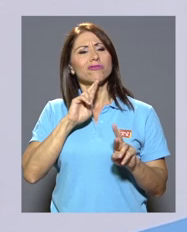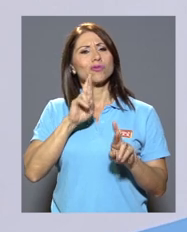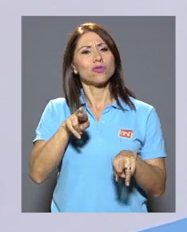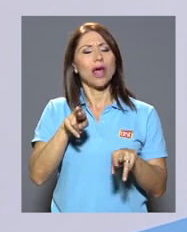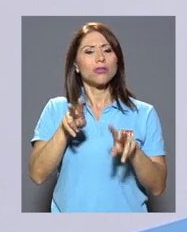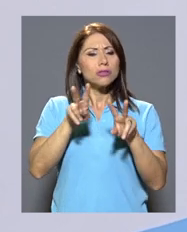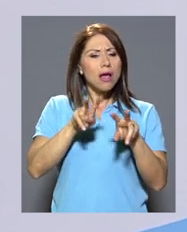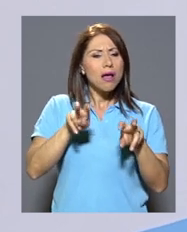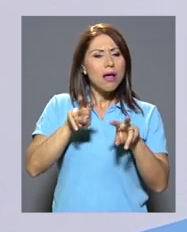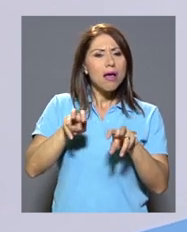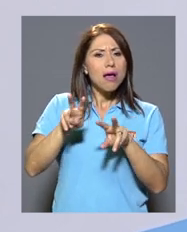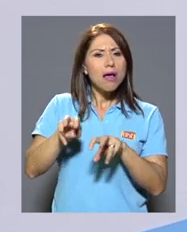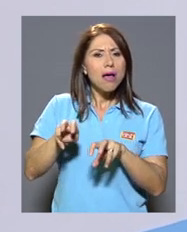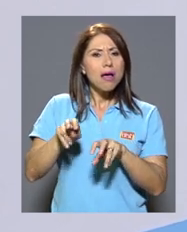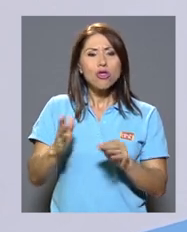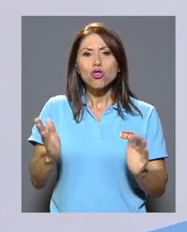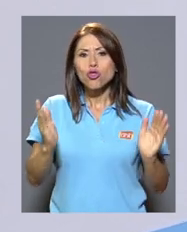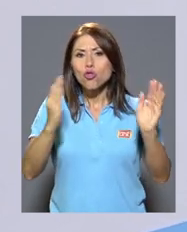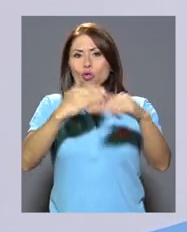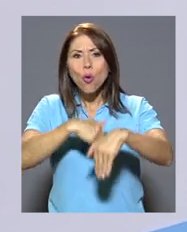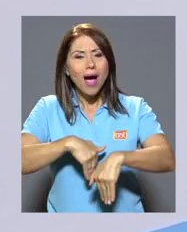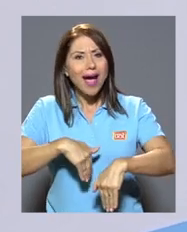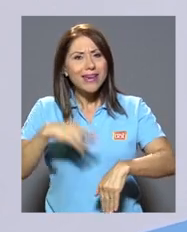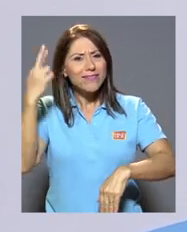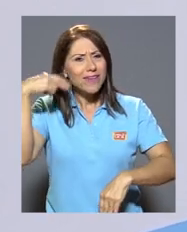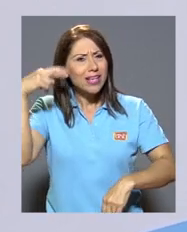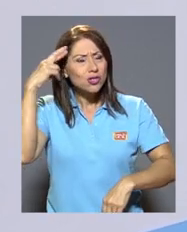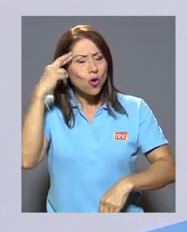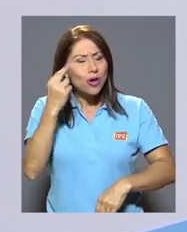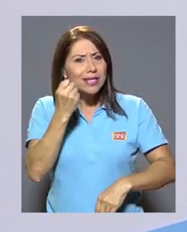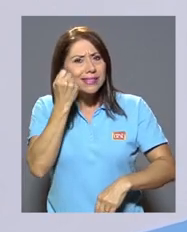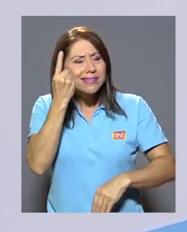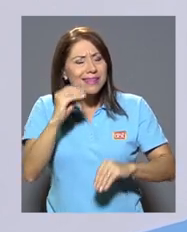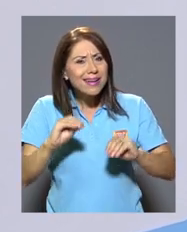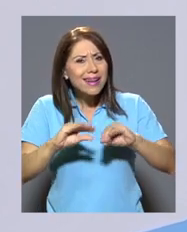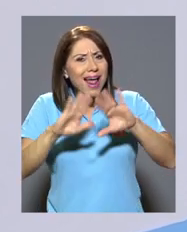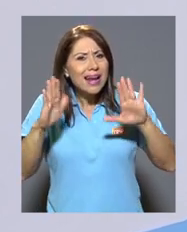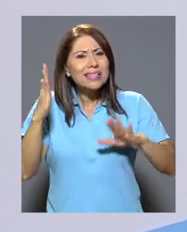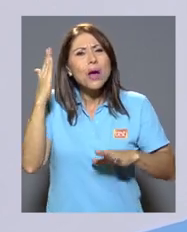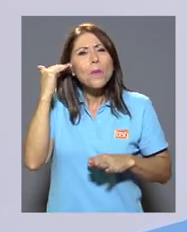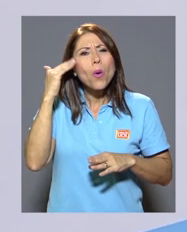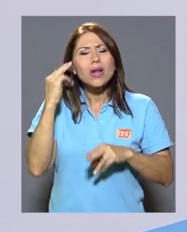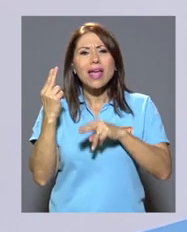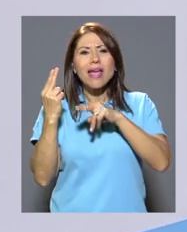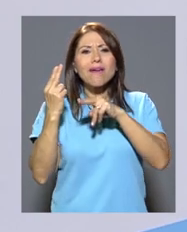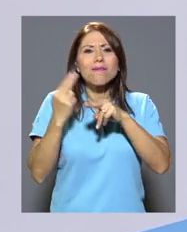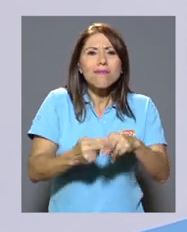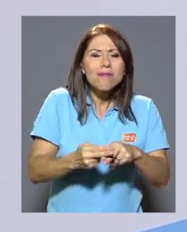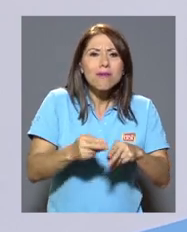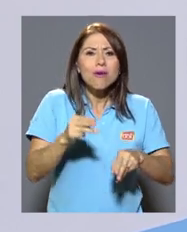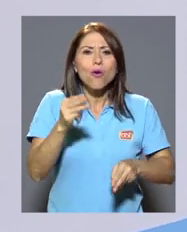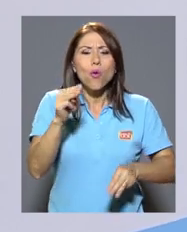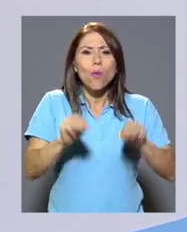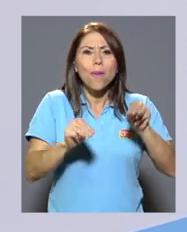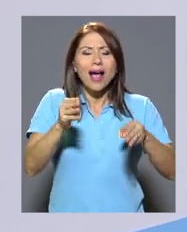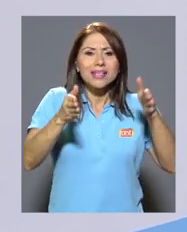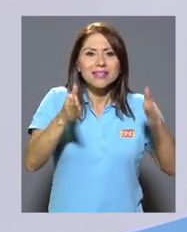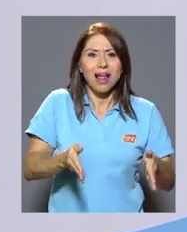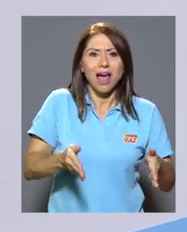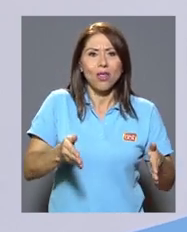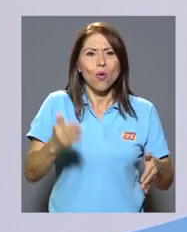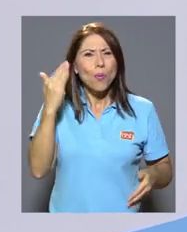no hay razones nunca claras de por qué un magistrado o magistrada fue electo sino